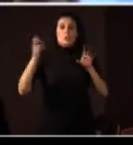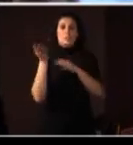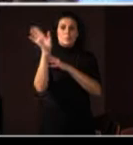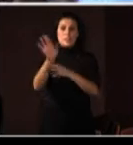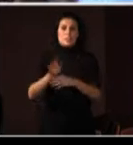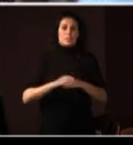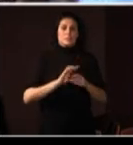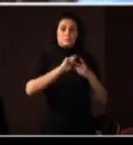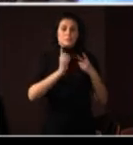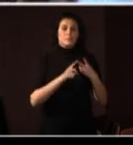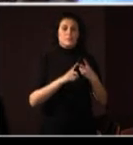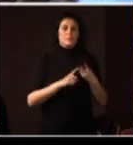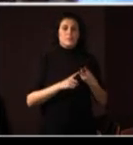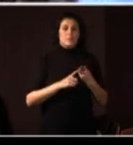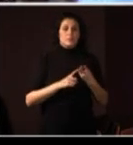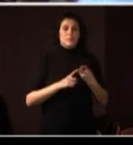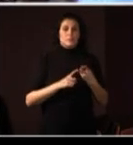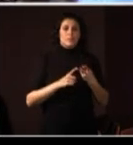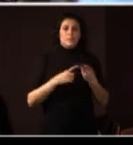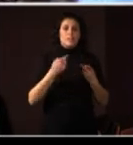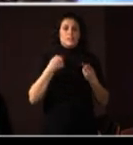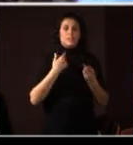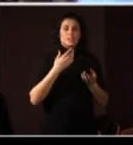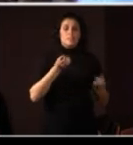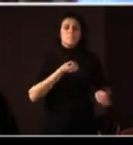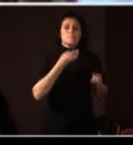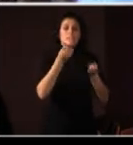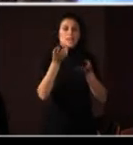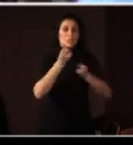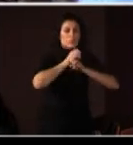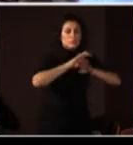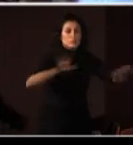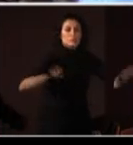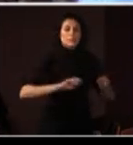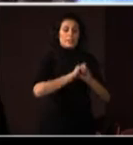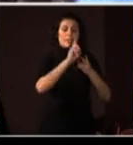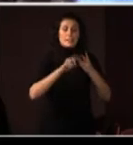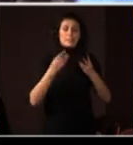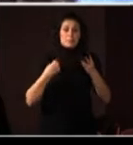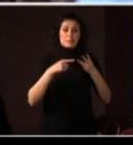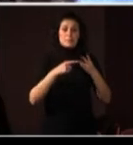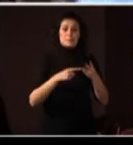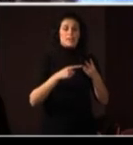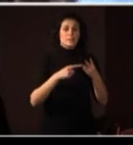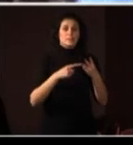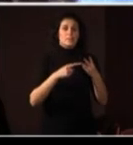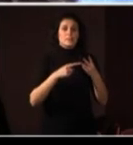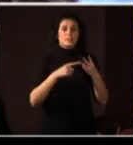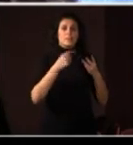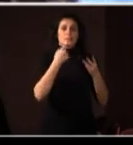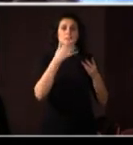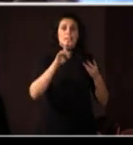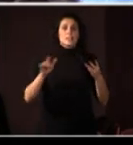segunda hace mención a quien hace de emisario o mensajero. Y en la tercera, la que habla de aquello que por